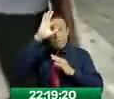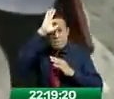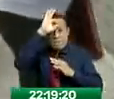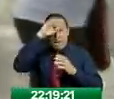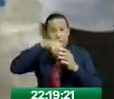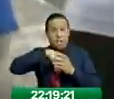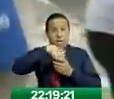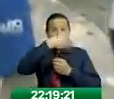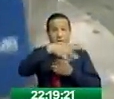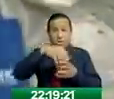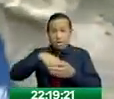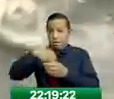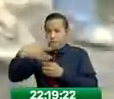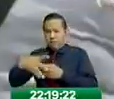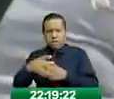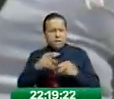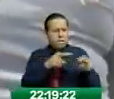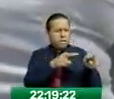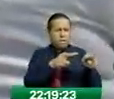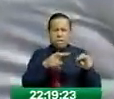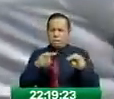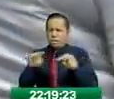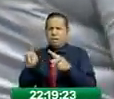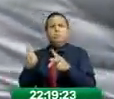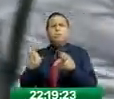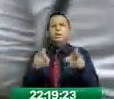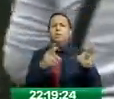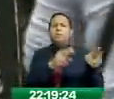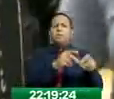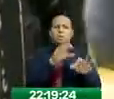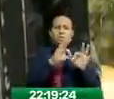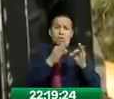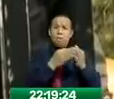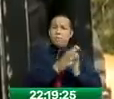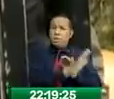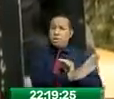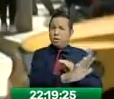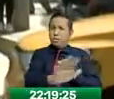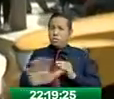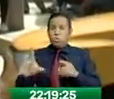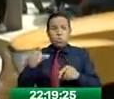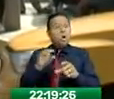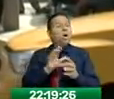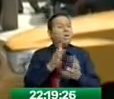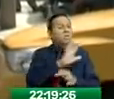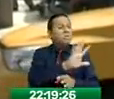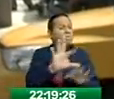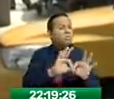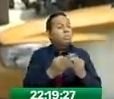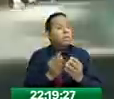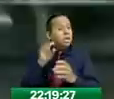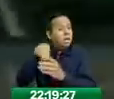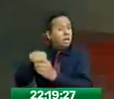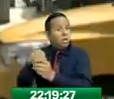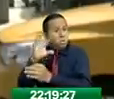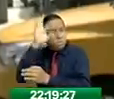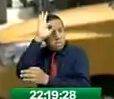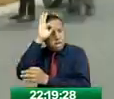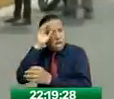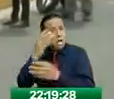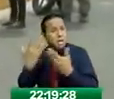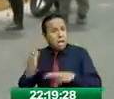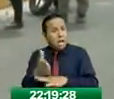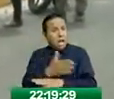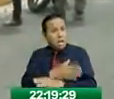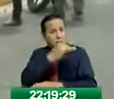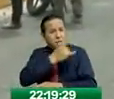casos COVID-19, la escena se repite. Familiares de pacientes contagiados aguardan a que los médicos les den el informe diario o, en el